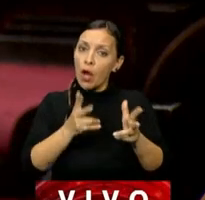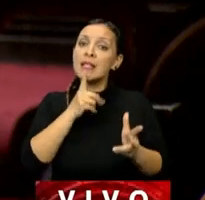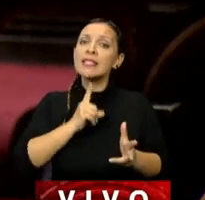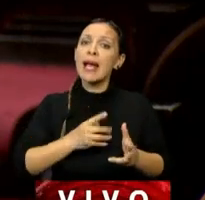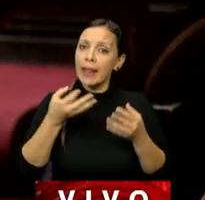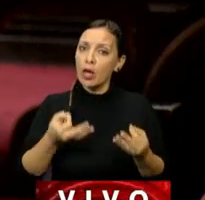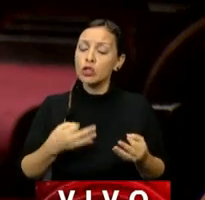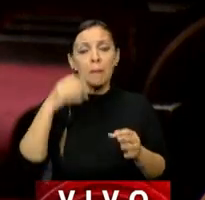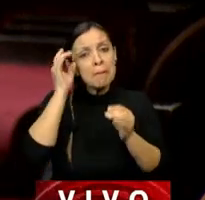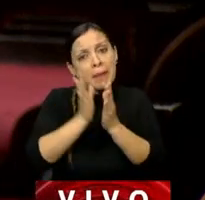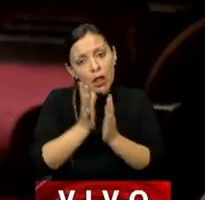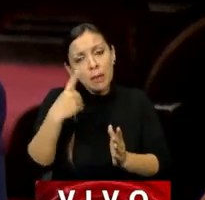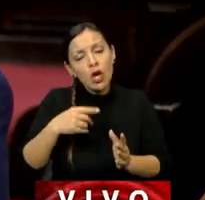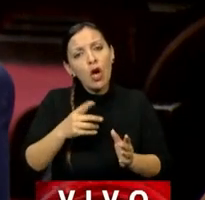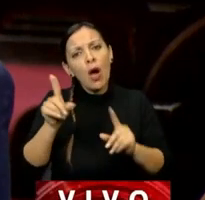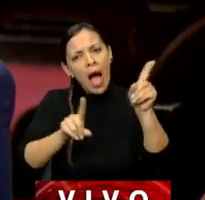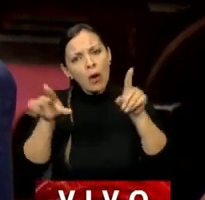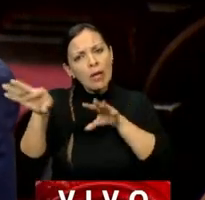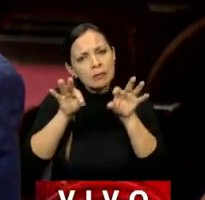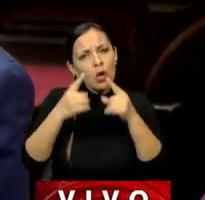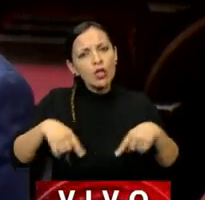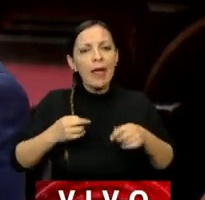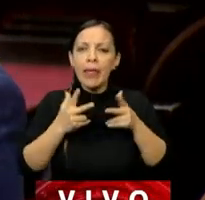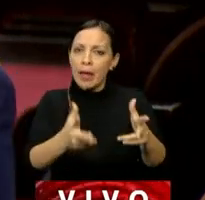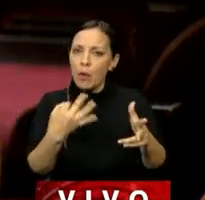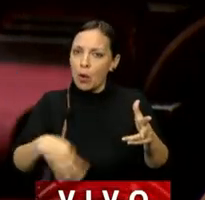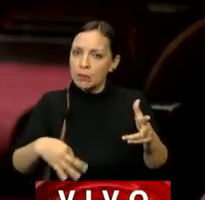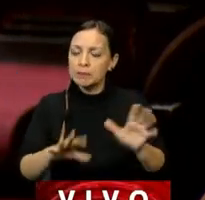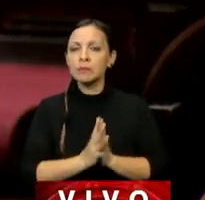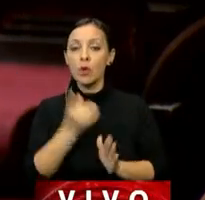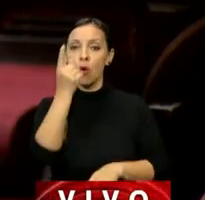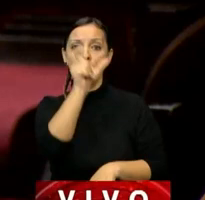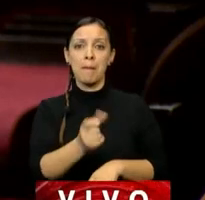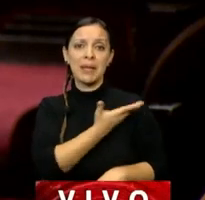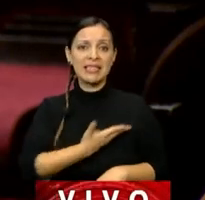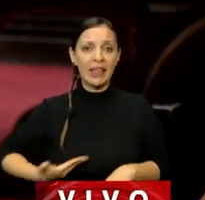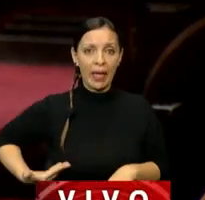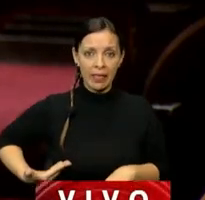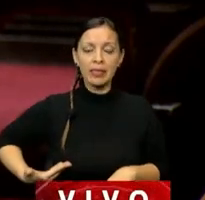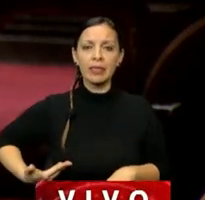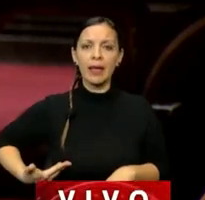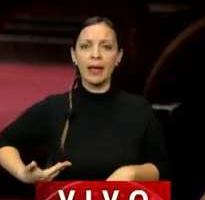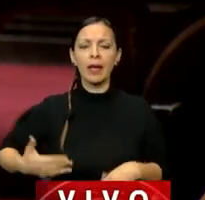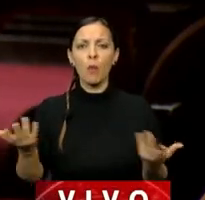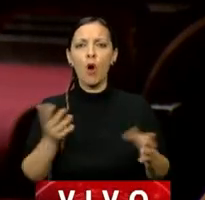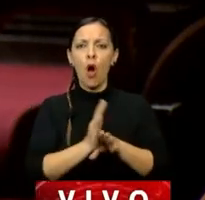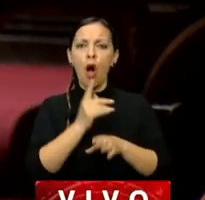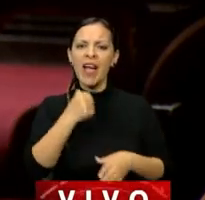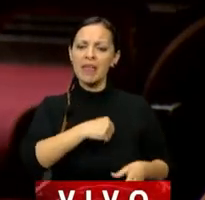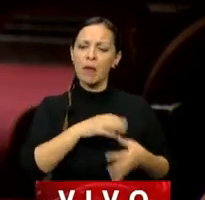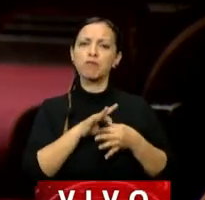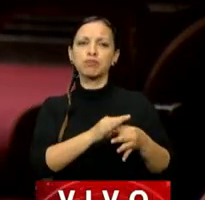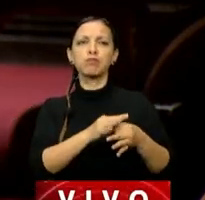pido disculpas pero creo que hay algunas cosas que hay que decir tenemos un presidente con muy poca entidad política